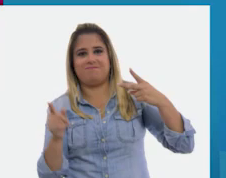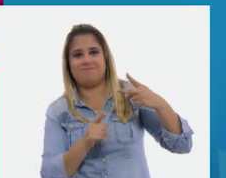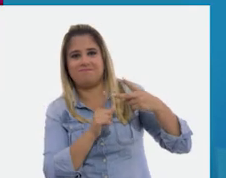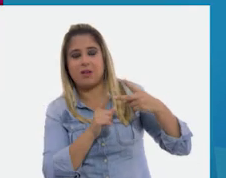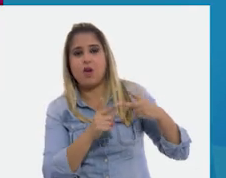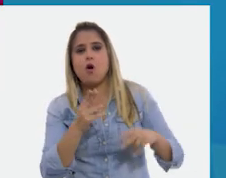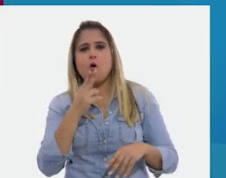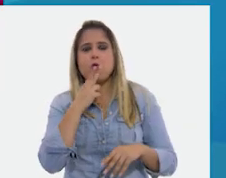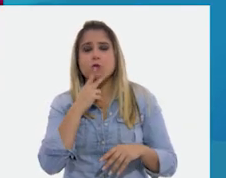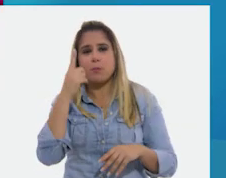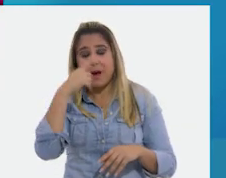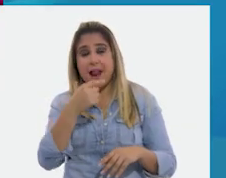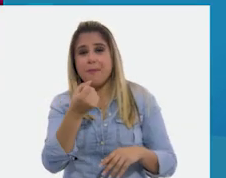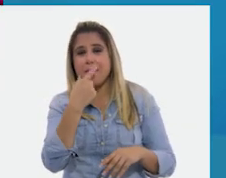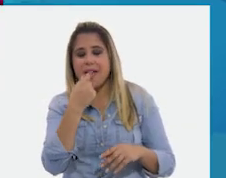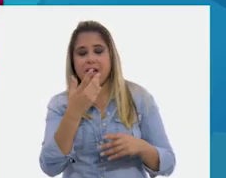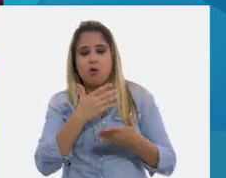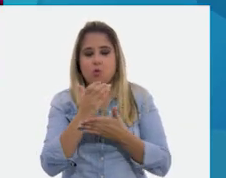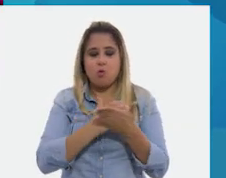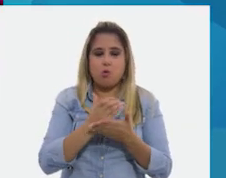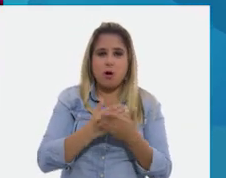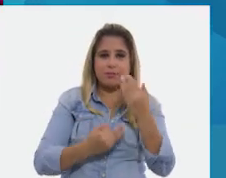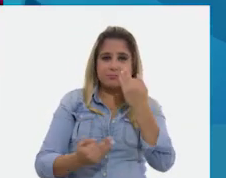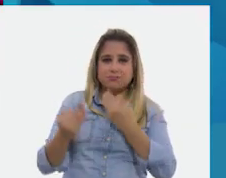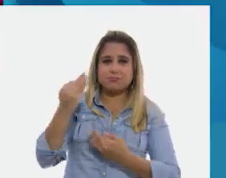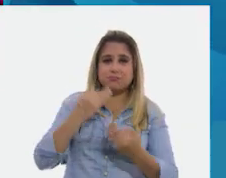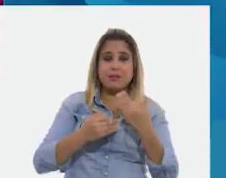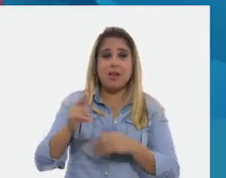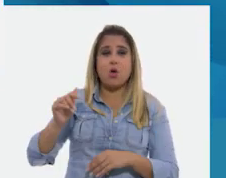remedio medicinal está registrado desde el Códice